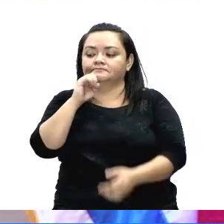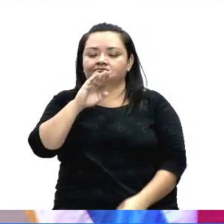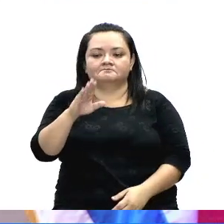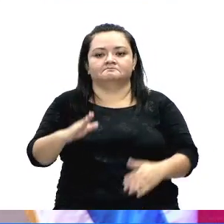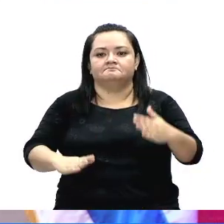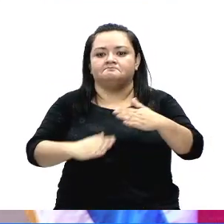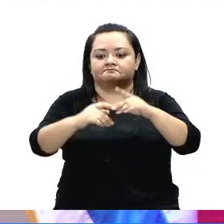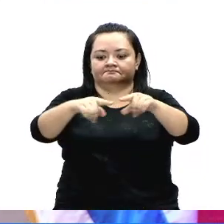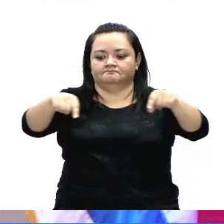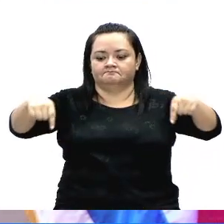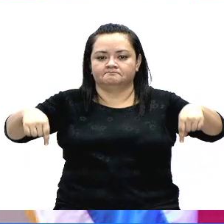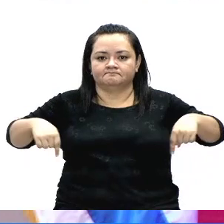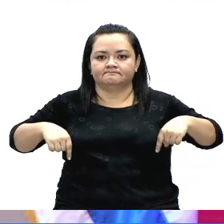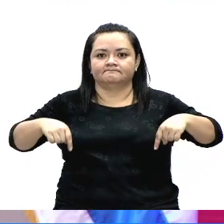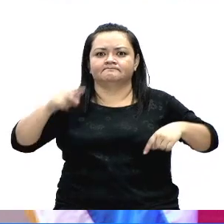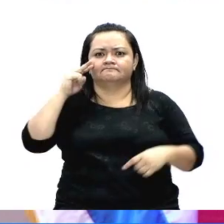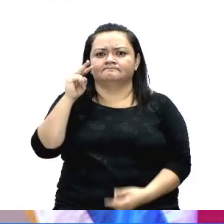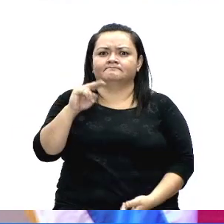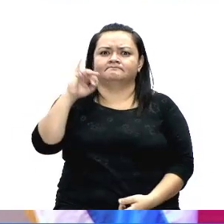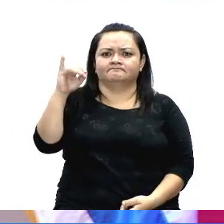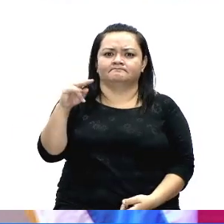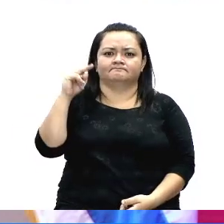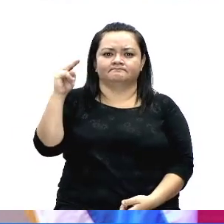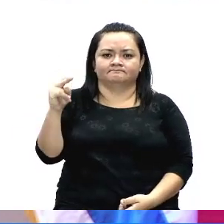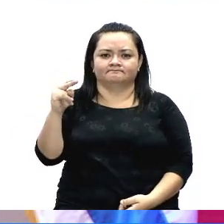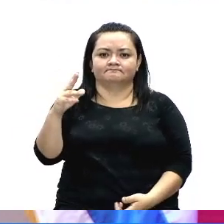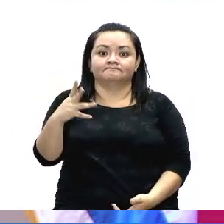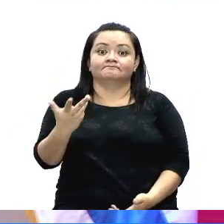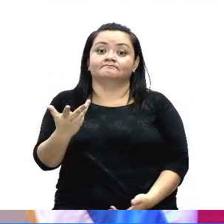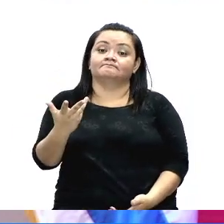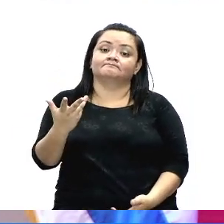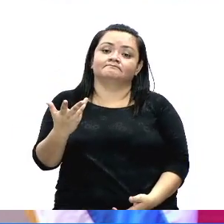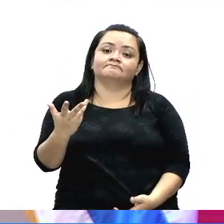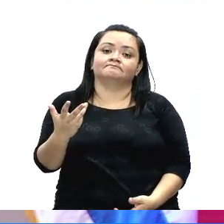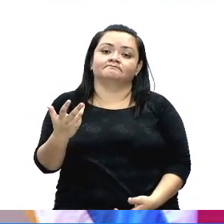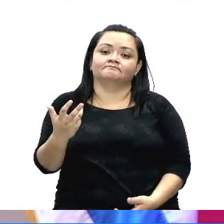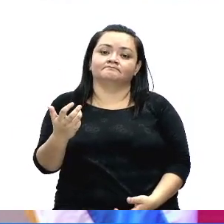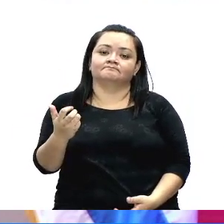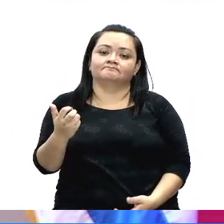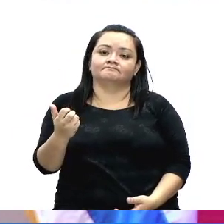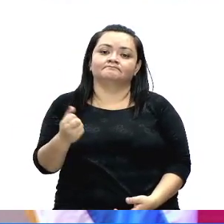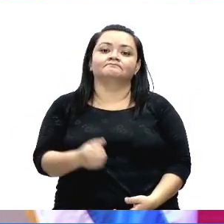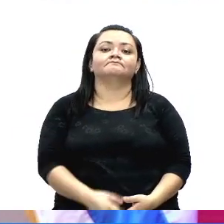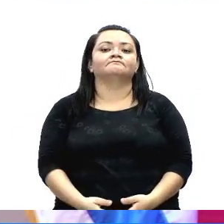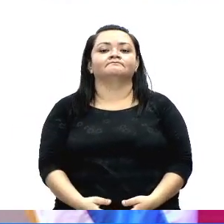para ver a jehová porque caerá que dice